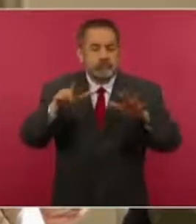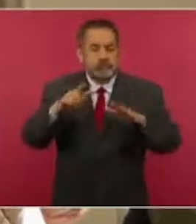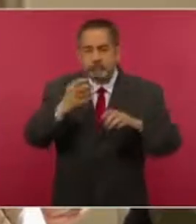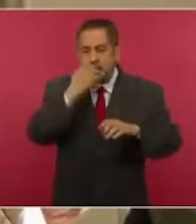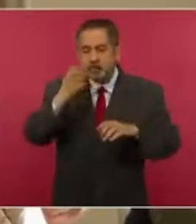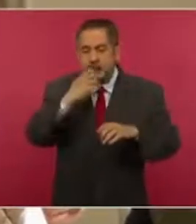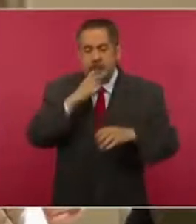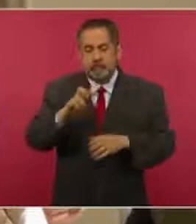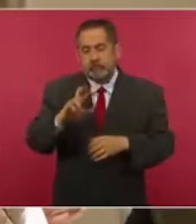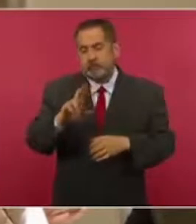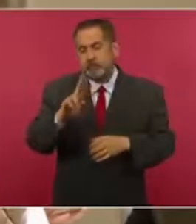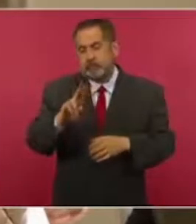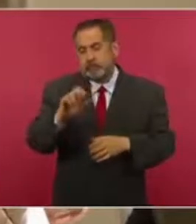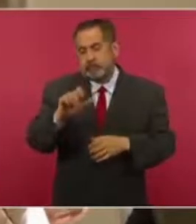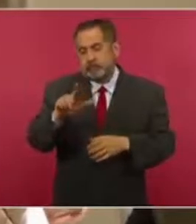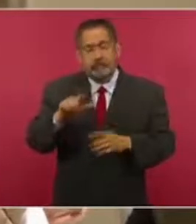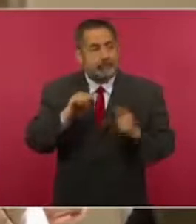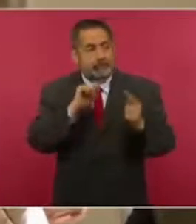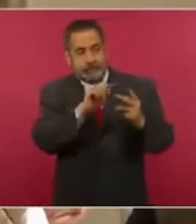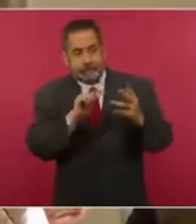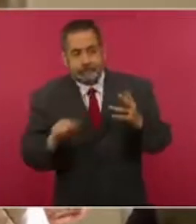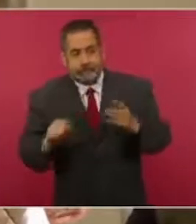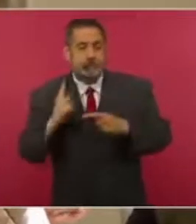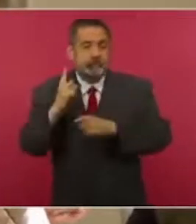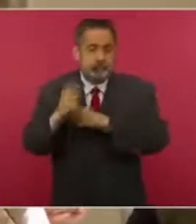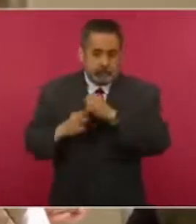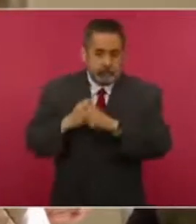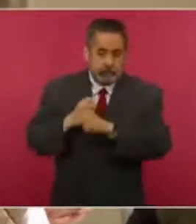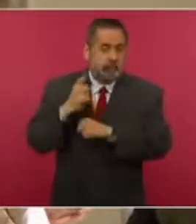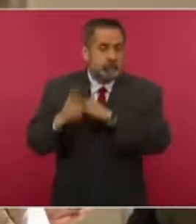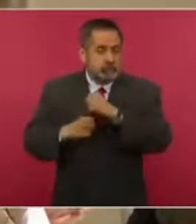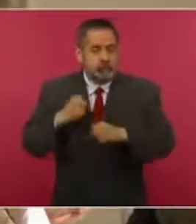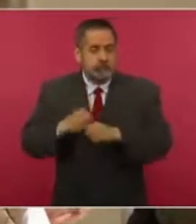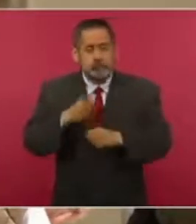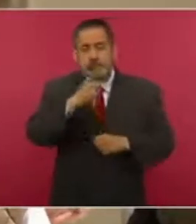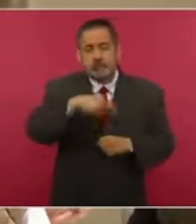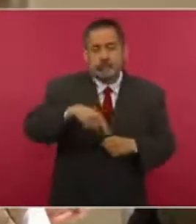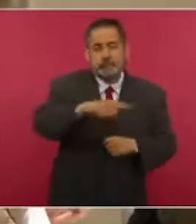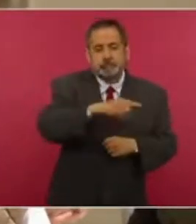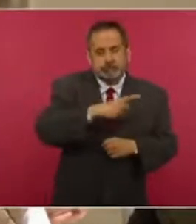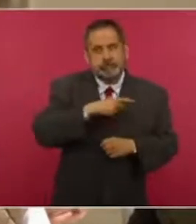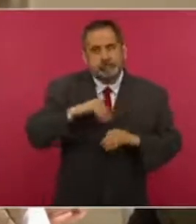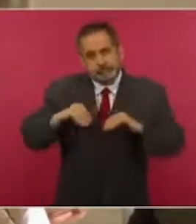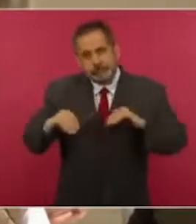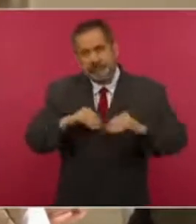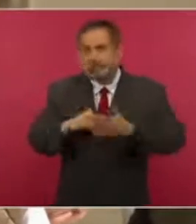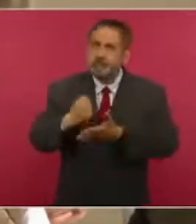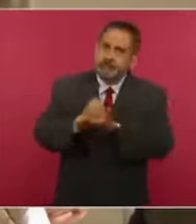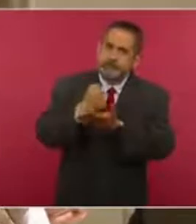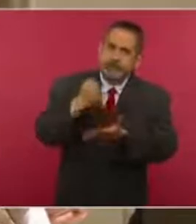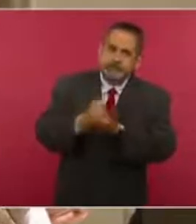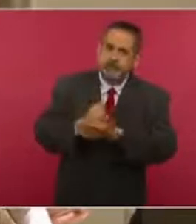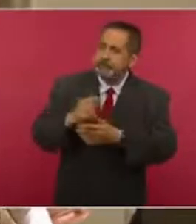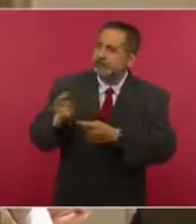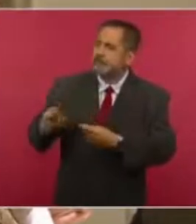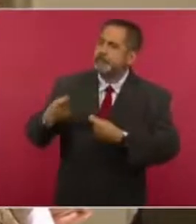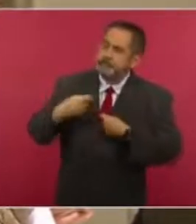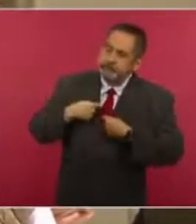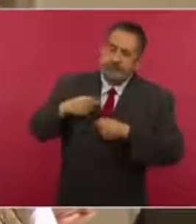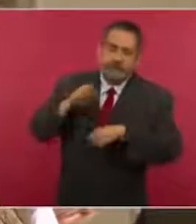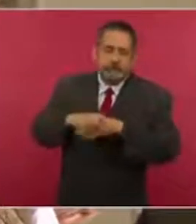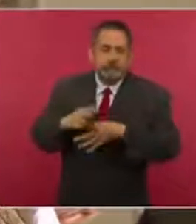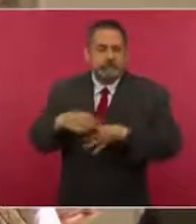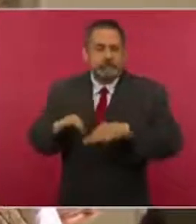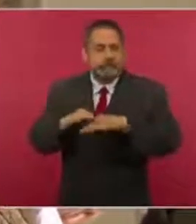normales y cada año, cada ciclo escolar, los estudiantes tienen que movilizarse para exigir lo más básico.